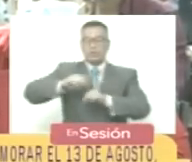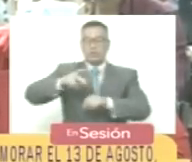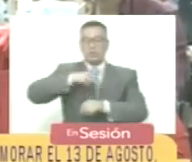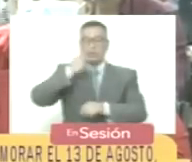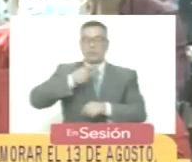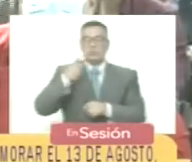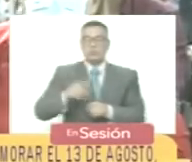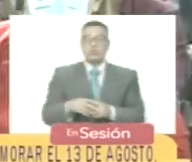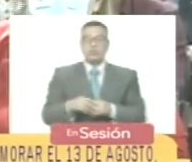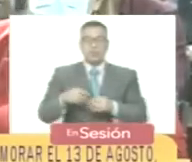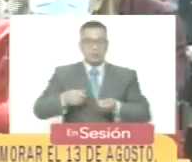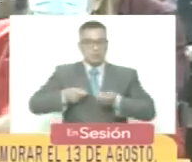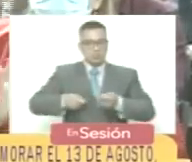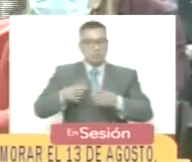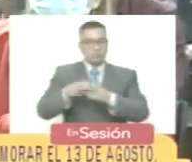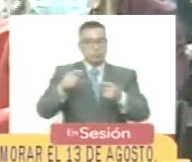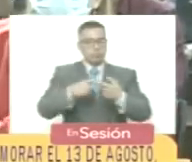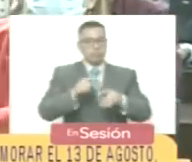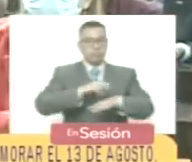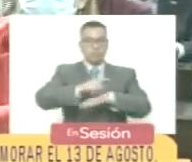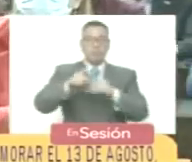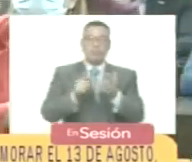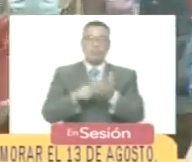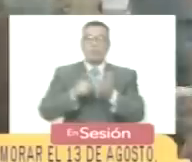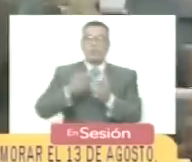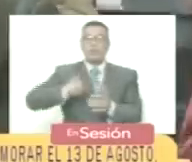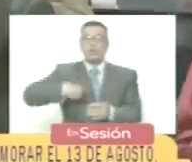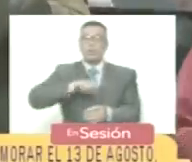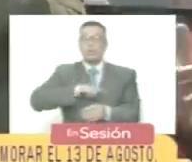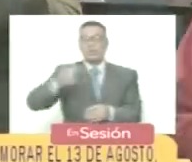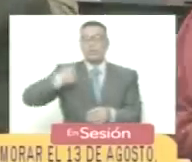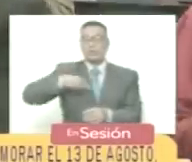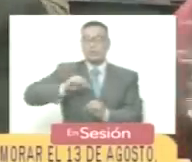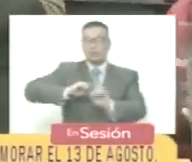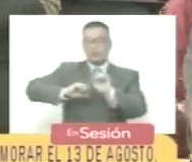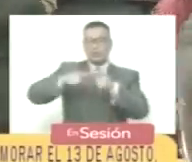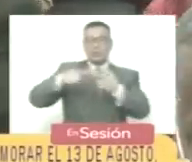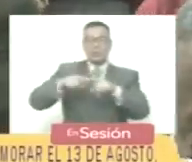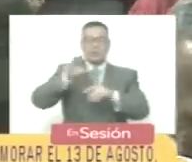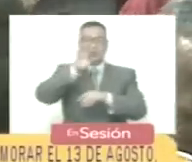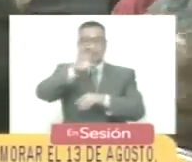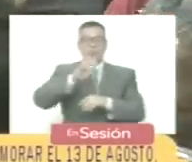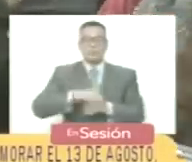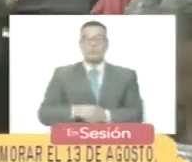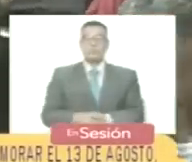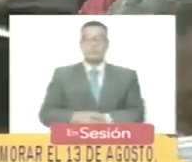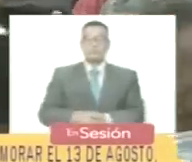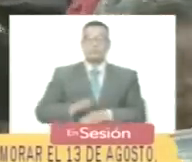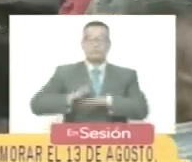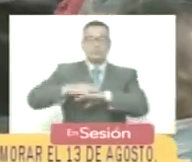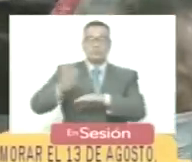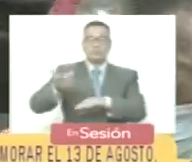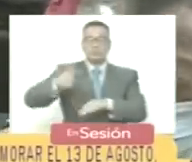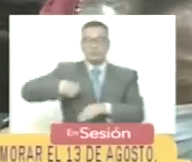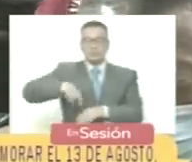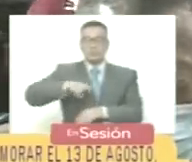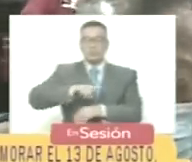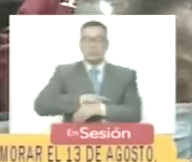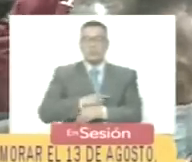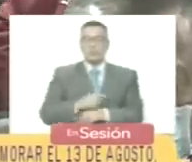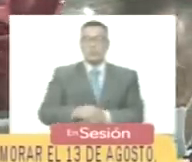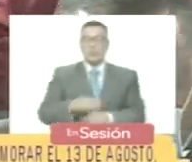política y la ofensiva permanente de todos nosotros que tenemos que defender la patria. Por eso nosotros